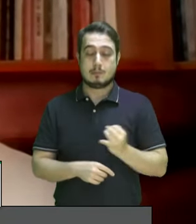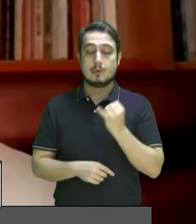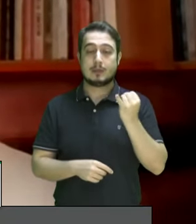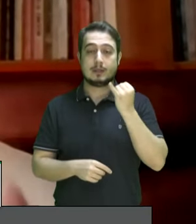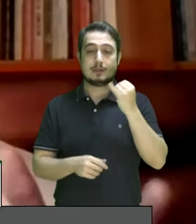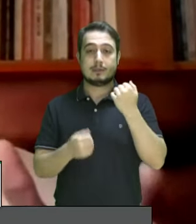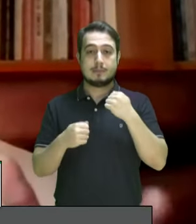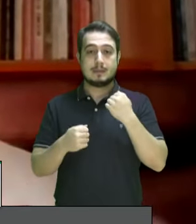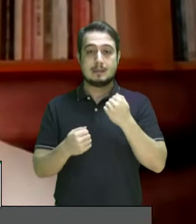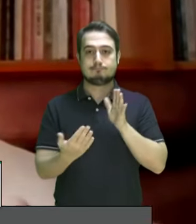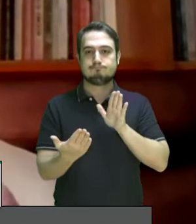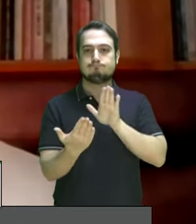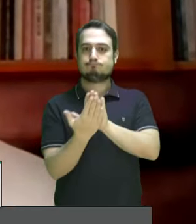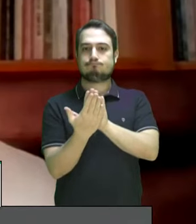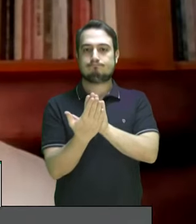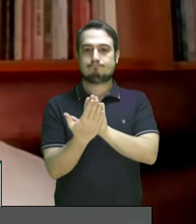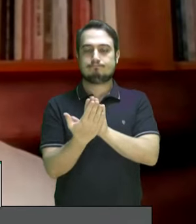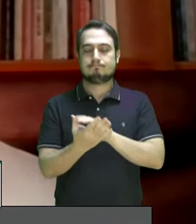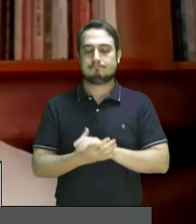ante sí